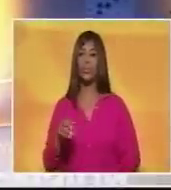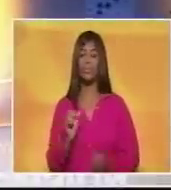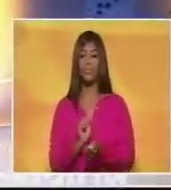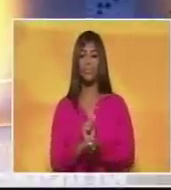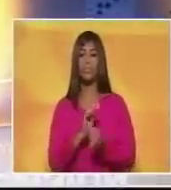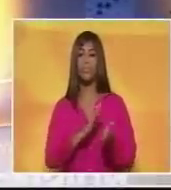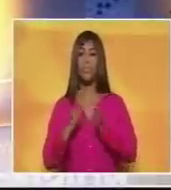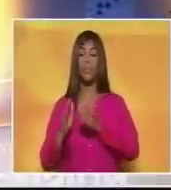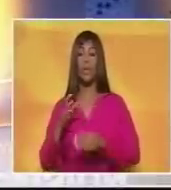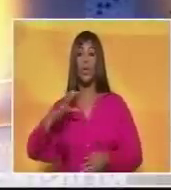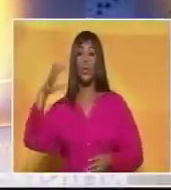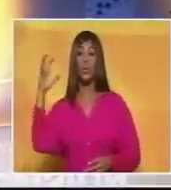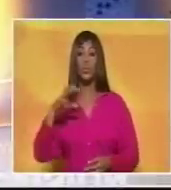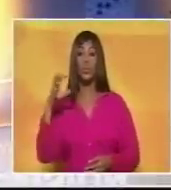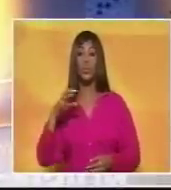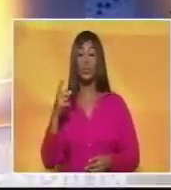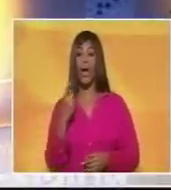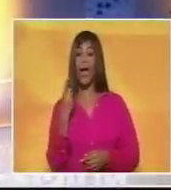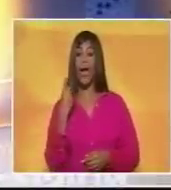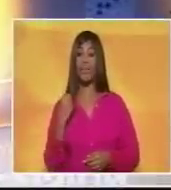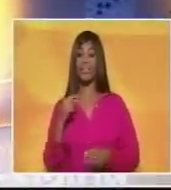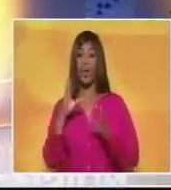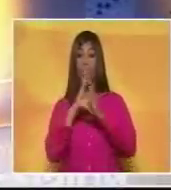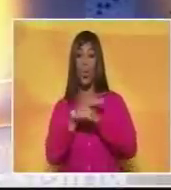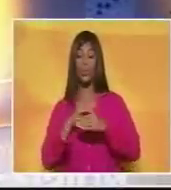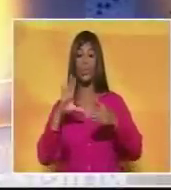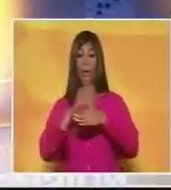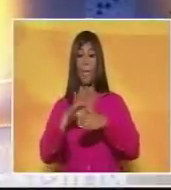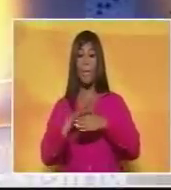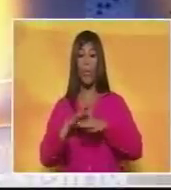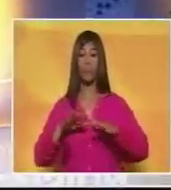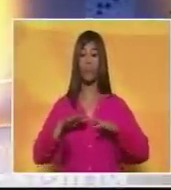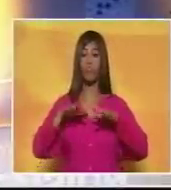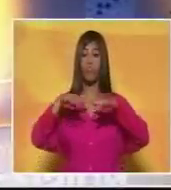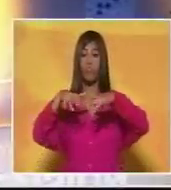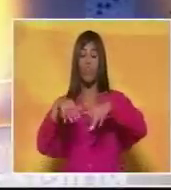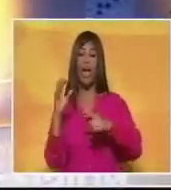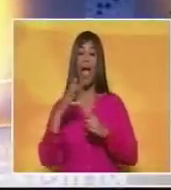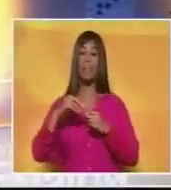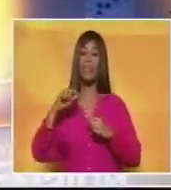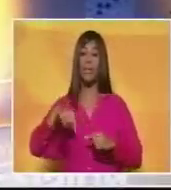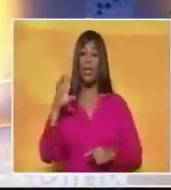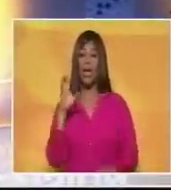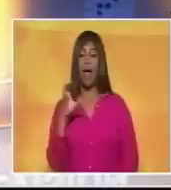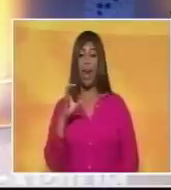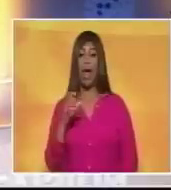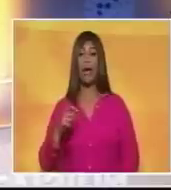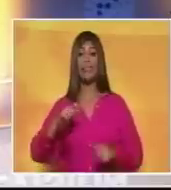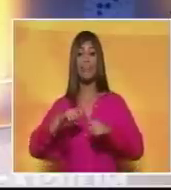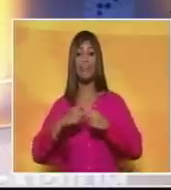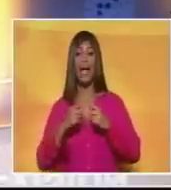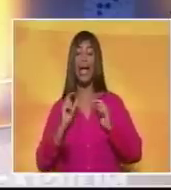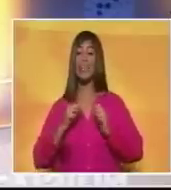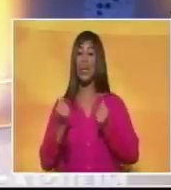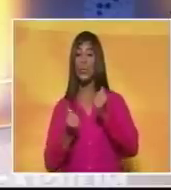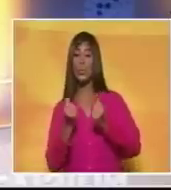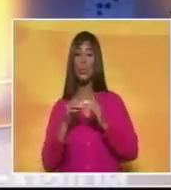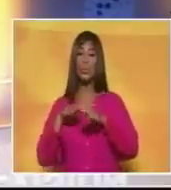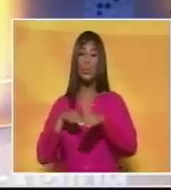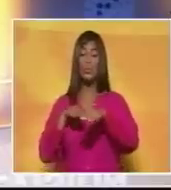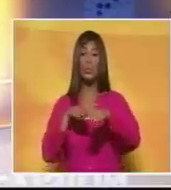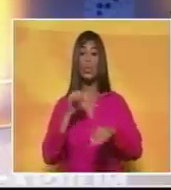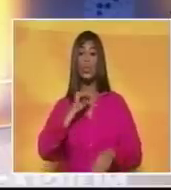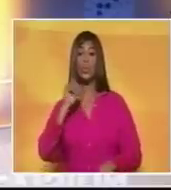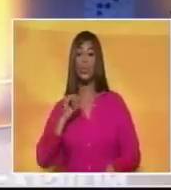Y las precipitaciones registradas la noche de este martes inundaron el distribuidor Altamira aquí en Caracas, afectando el tránsito en el lugar.